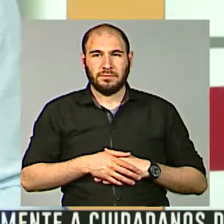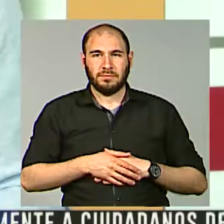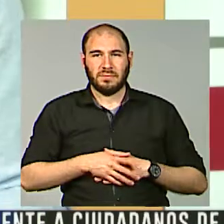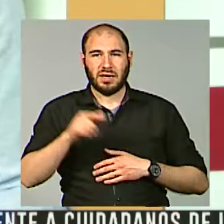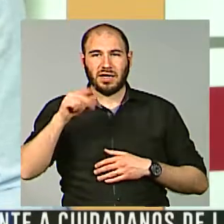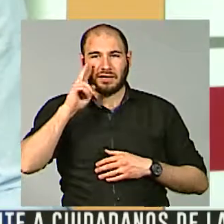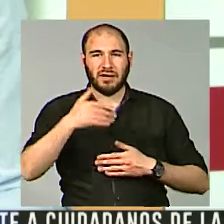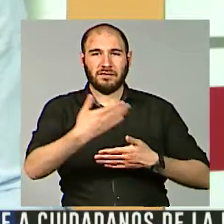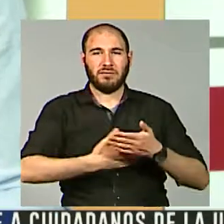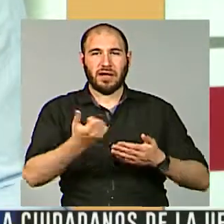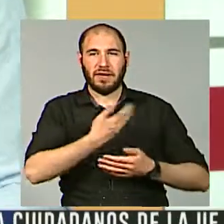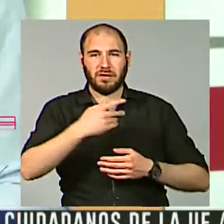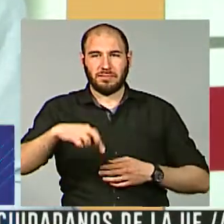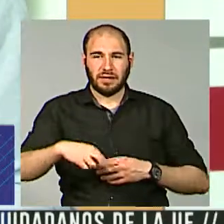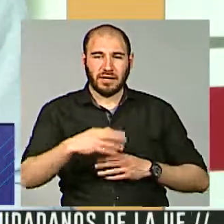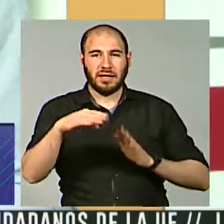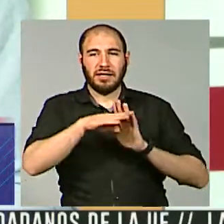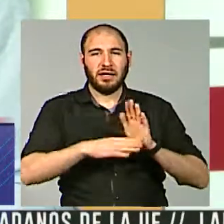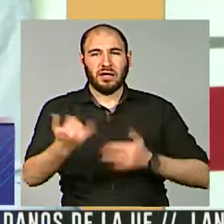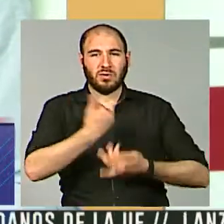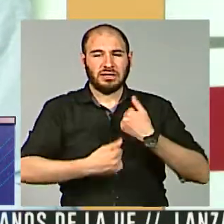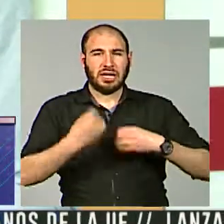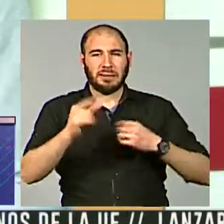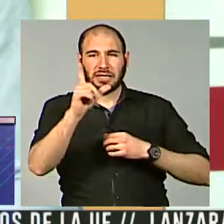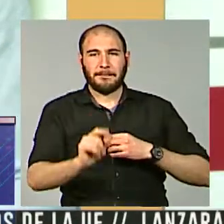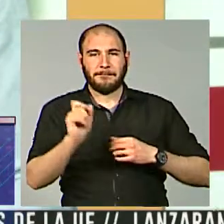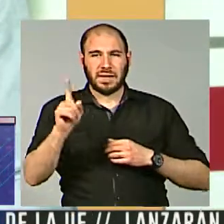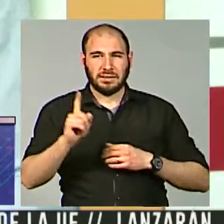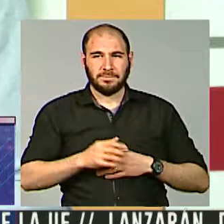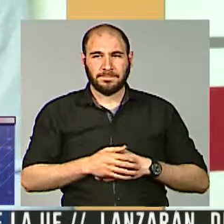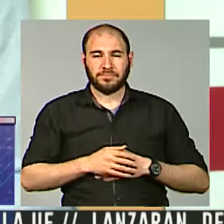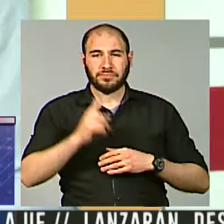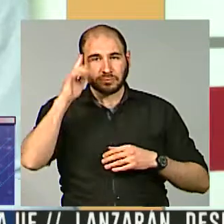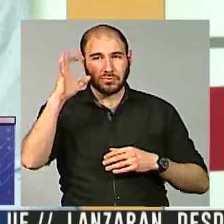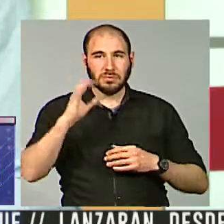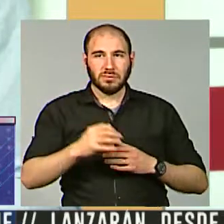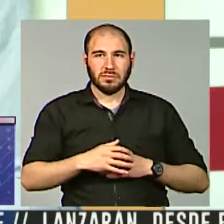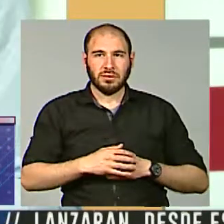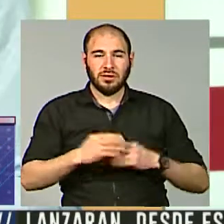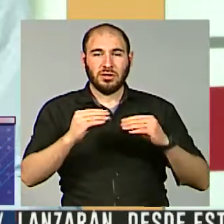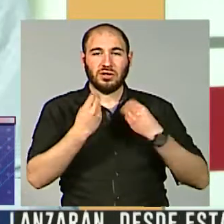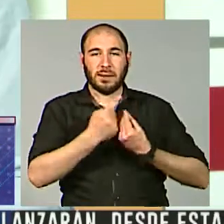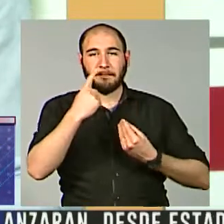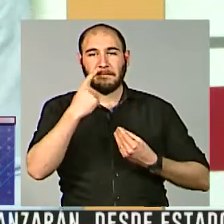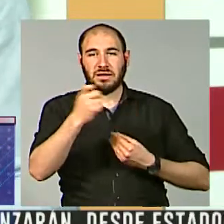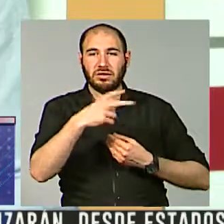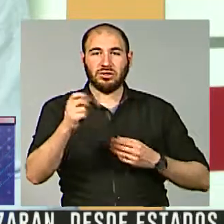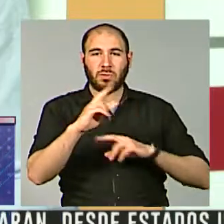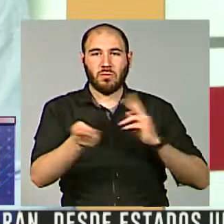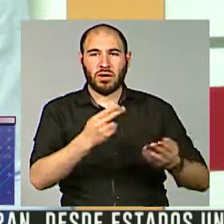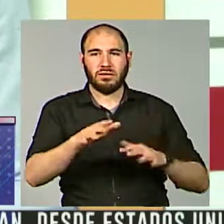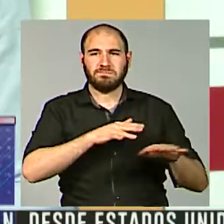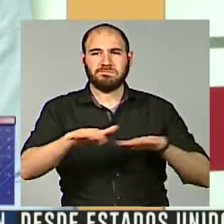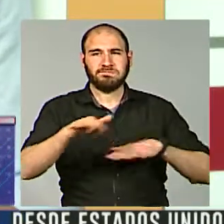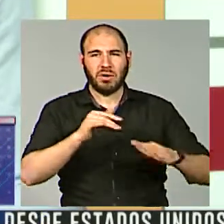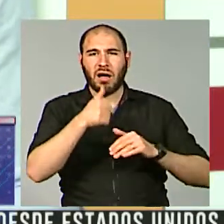Ahí veíamos el informe de AFP brindándonos detalles de lo que está sucediendo en Indonesia y recordamos, bueno, más de 1.200 muertos luego de este